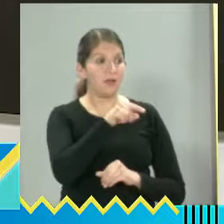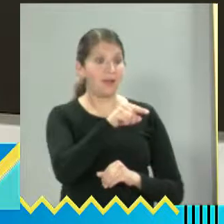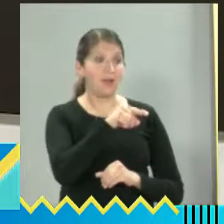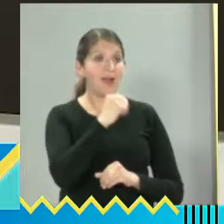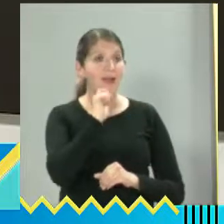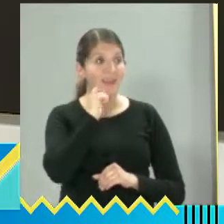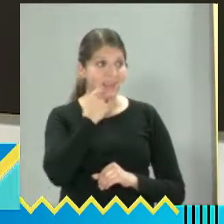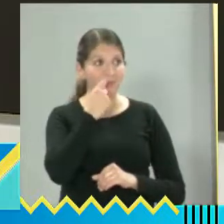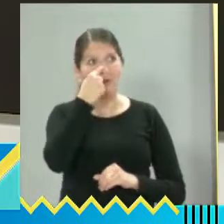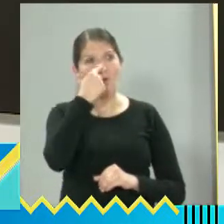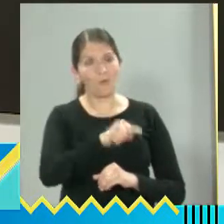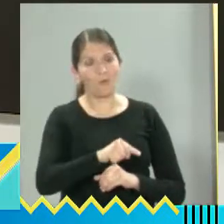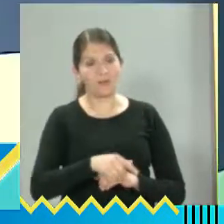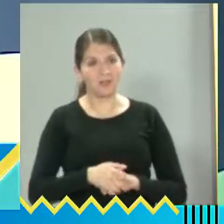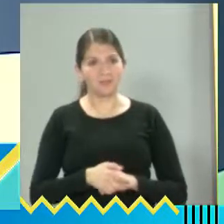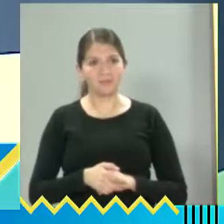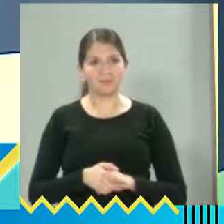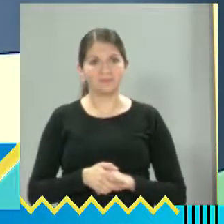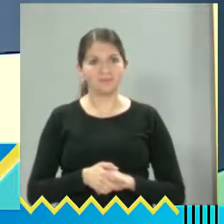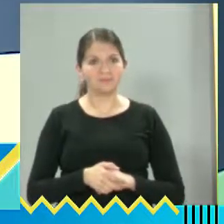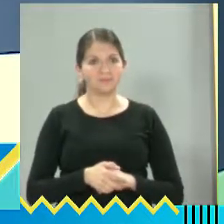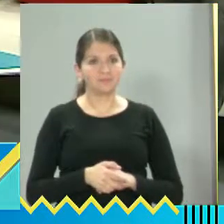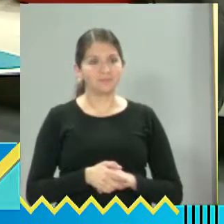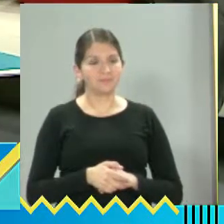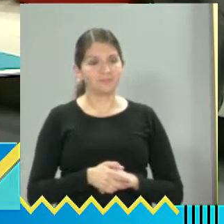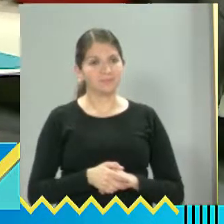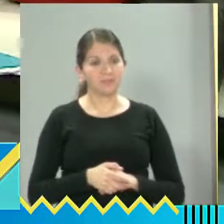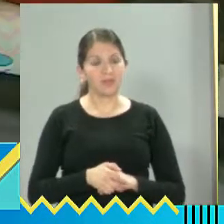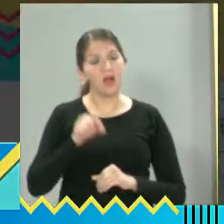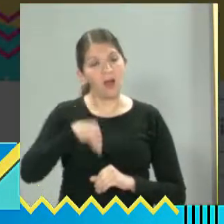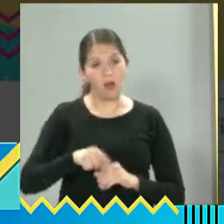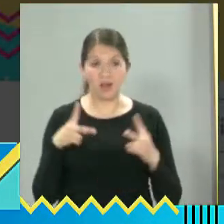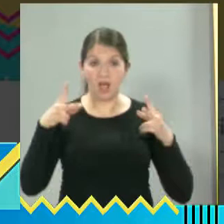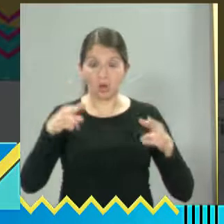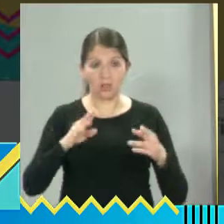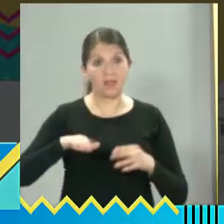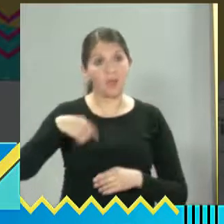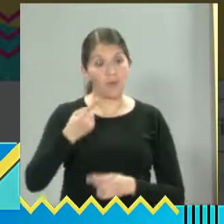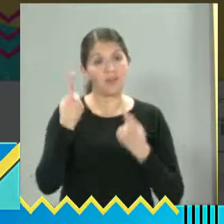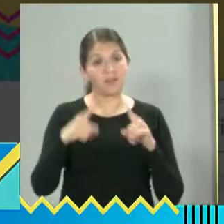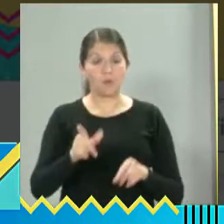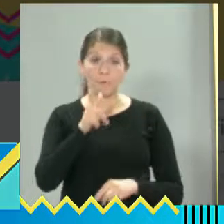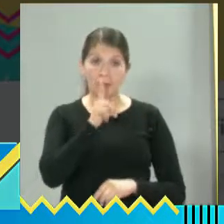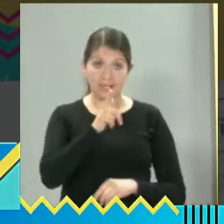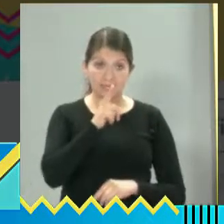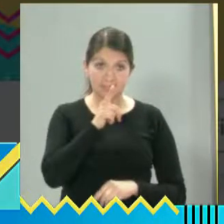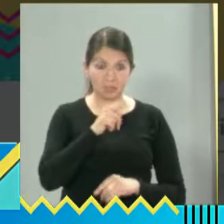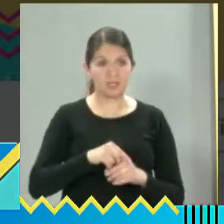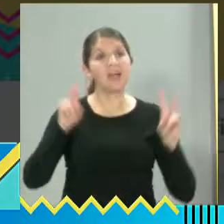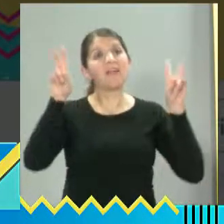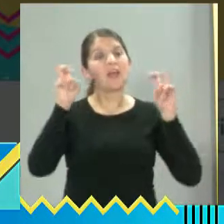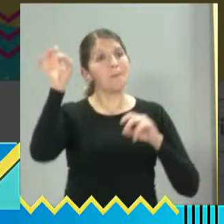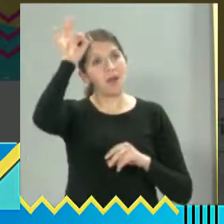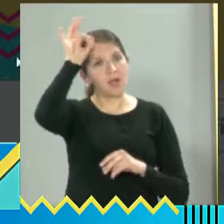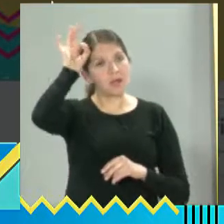último. la pensé un poquito más. Bueno, nos vamos a ir a un corte y vamos a continuar con distintos parecidos hablando de neuroeconomía mientras